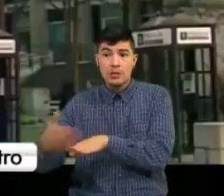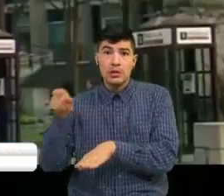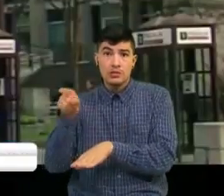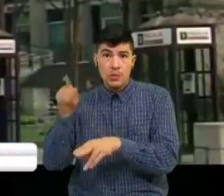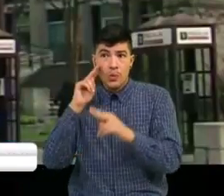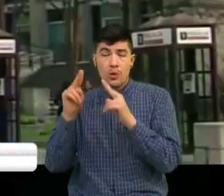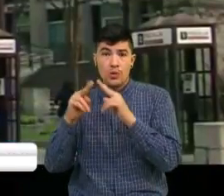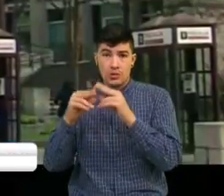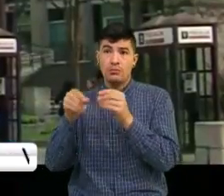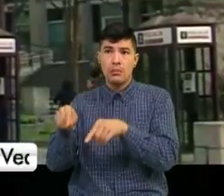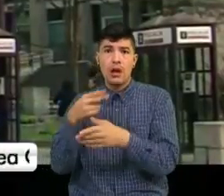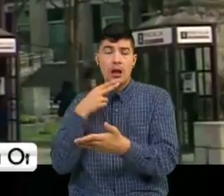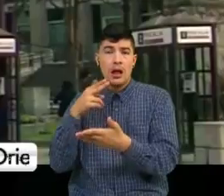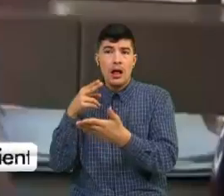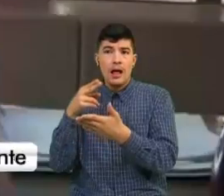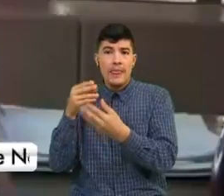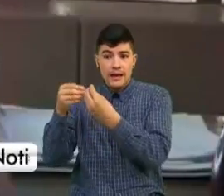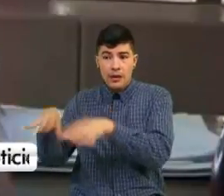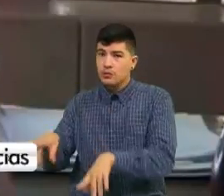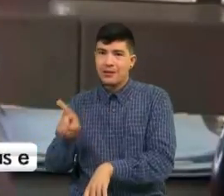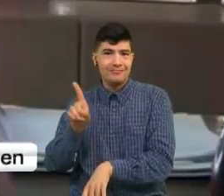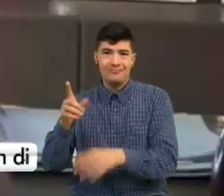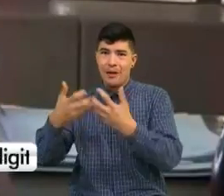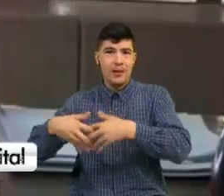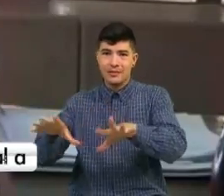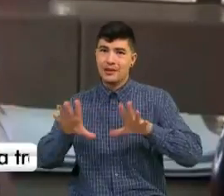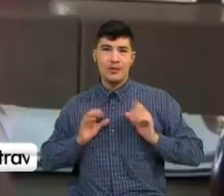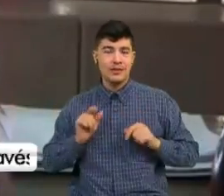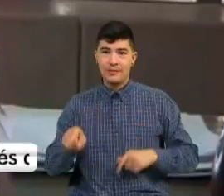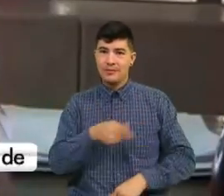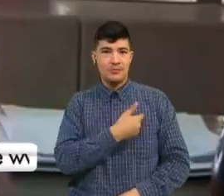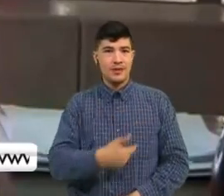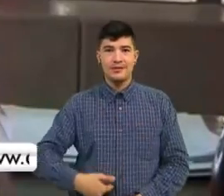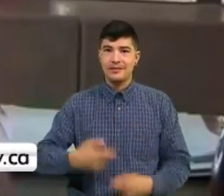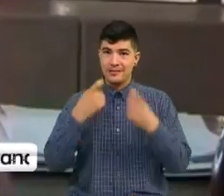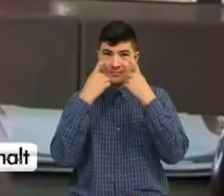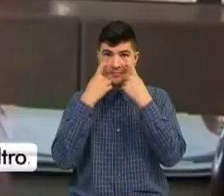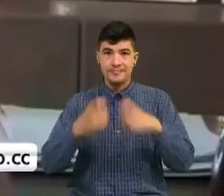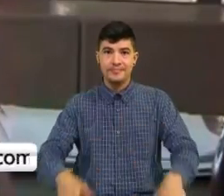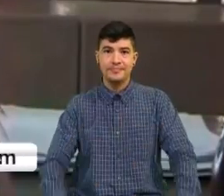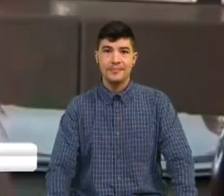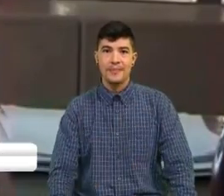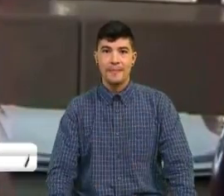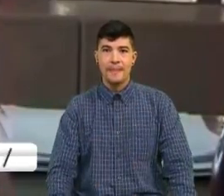escándalo, renuncia que aún no ha sido aceptada por el primer mandatario de los colombianos.